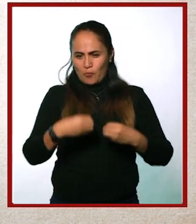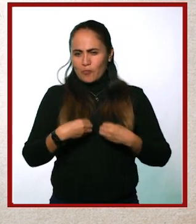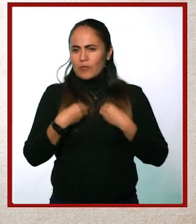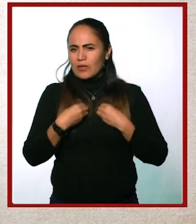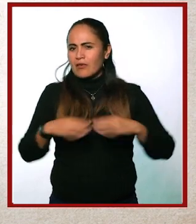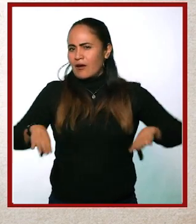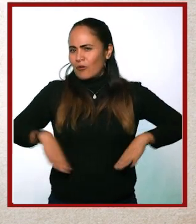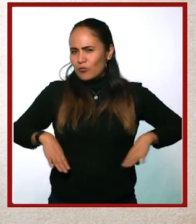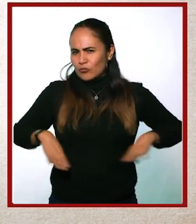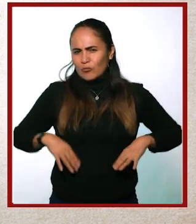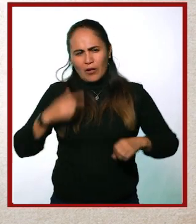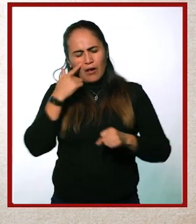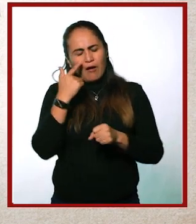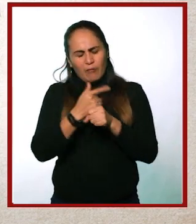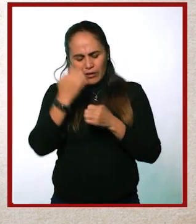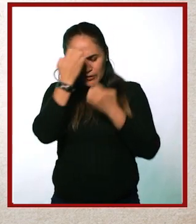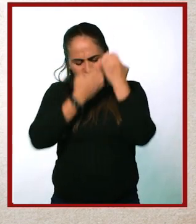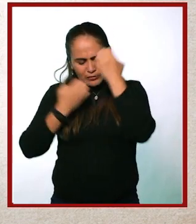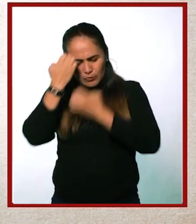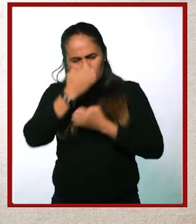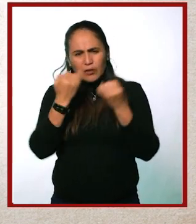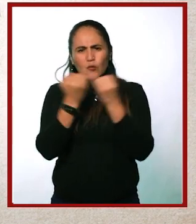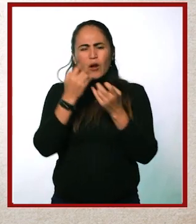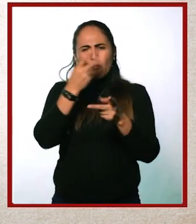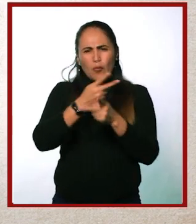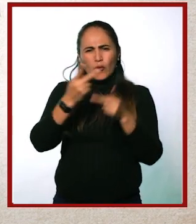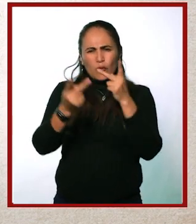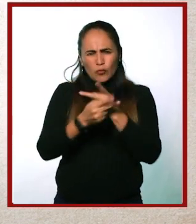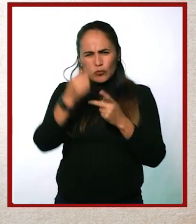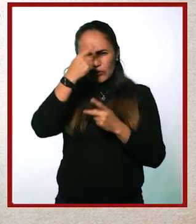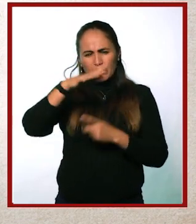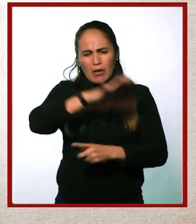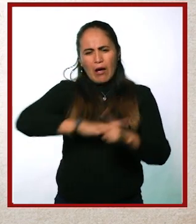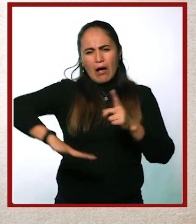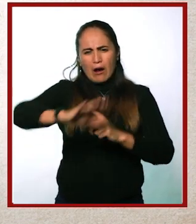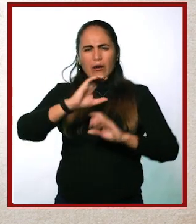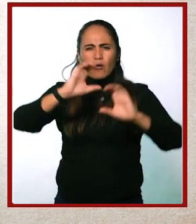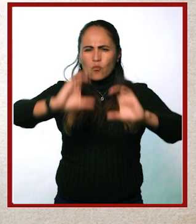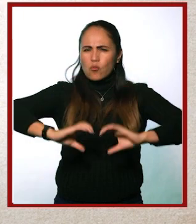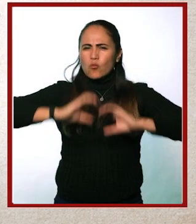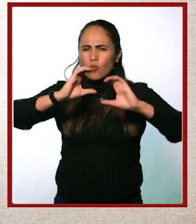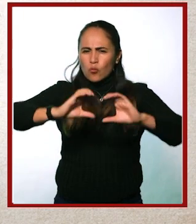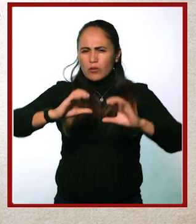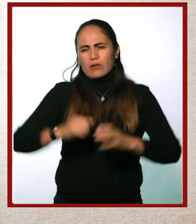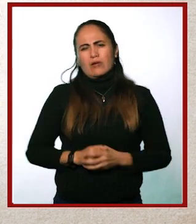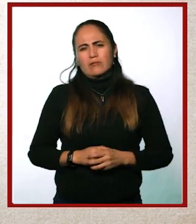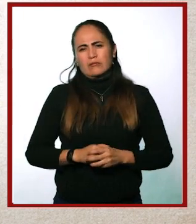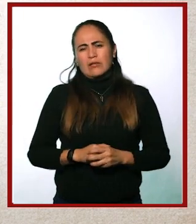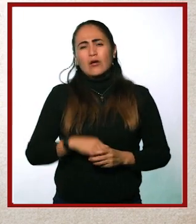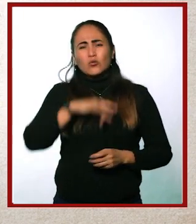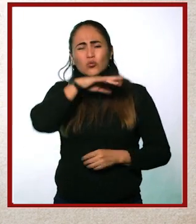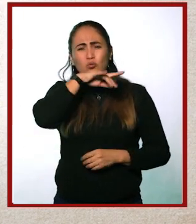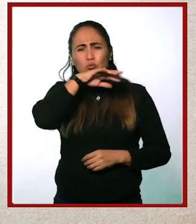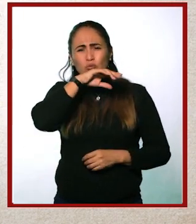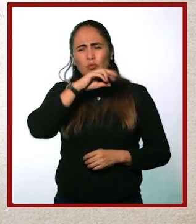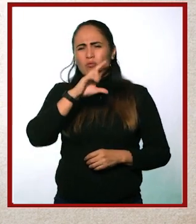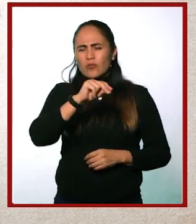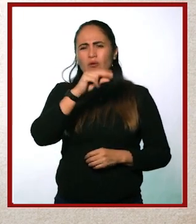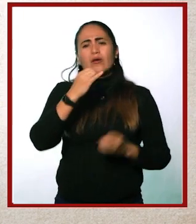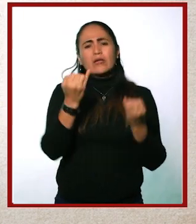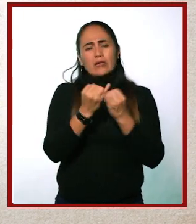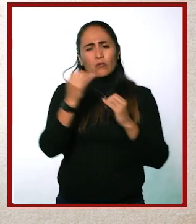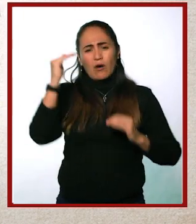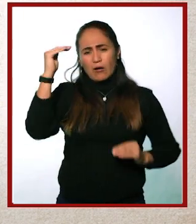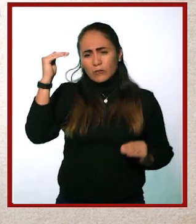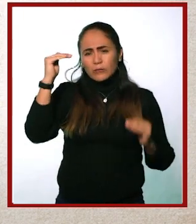vida y procura consumir productos o servicios social y ambientalmente responsables. es decir, que no generan más desigualdades